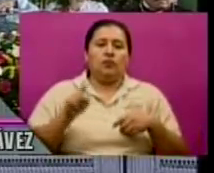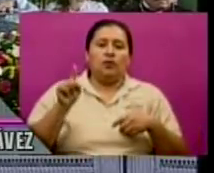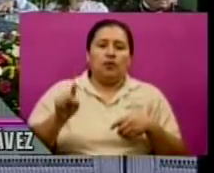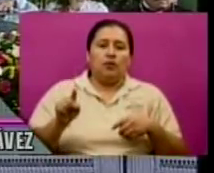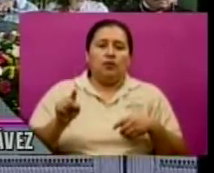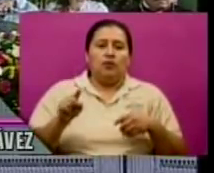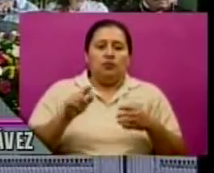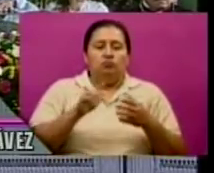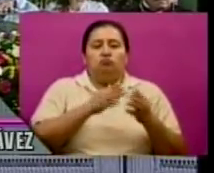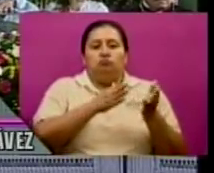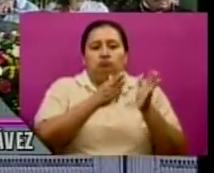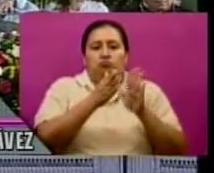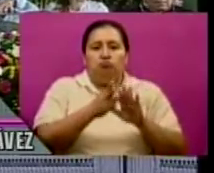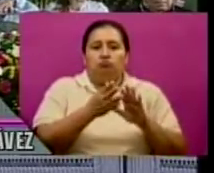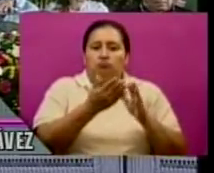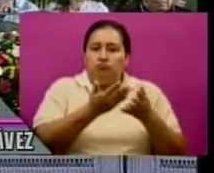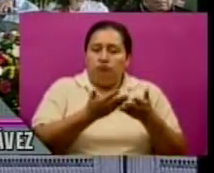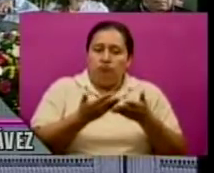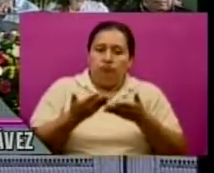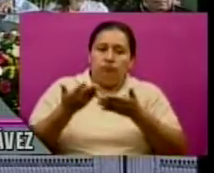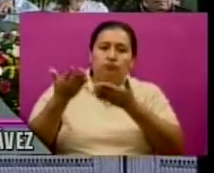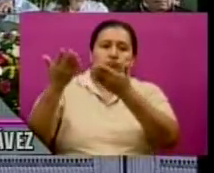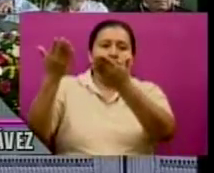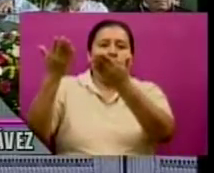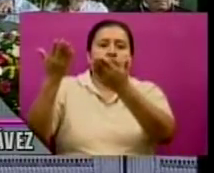estaba trascendiendo.